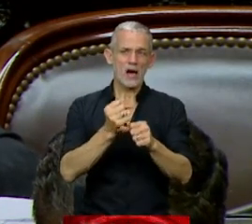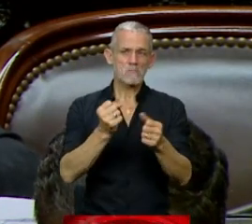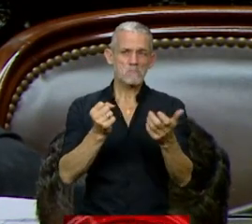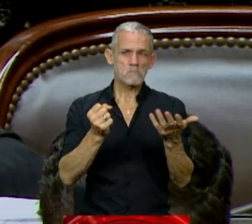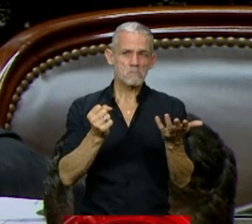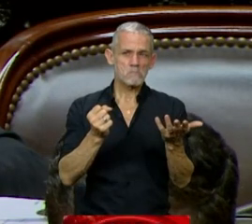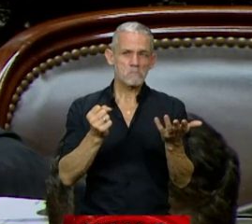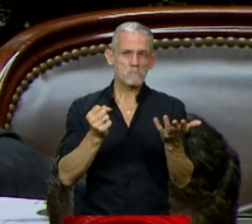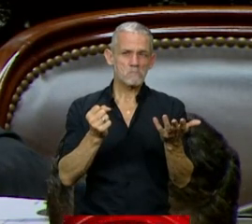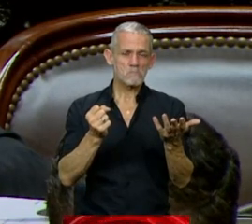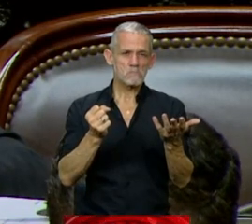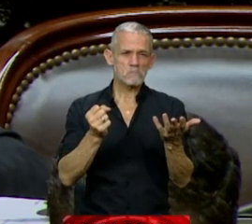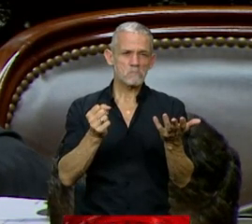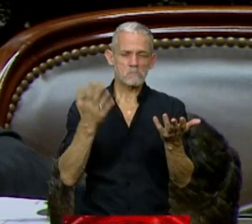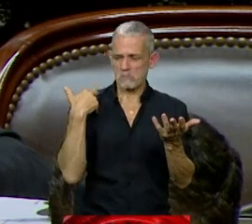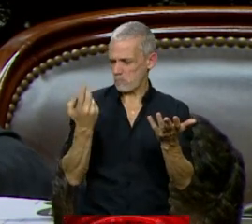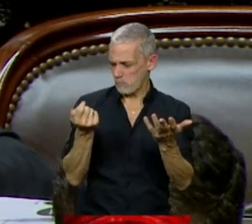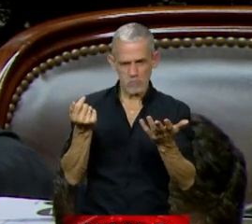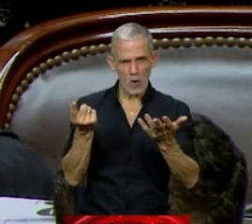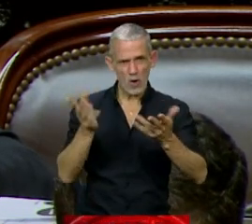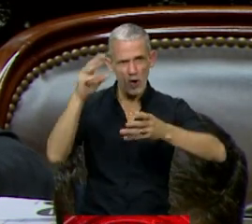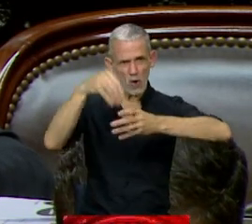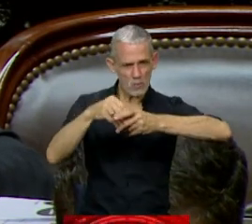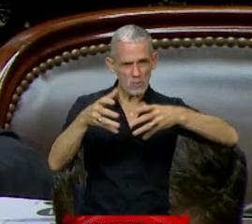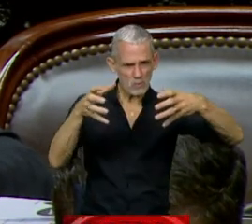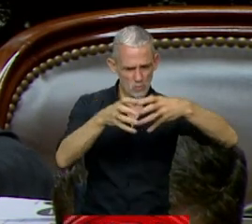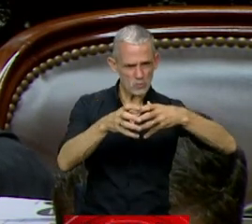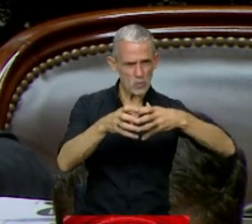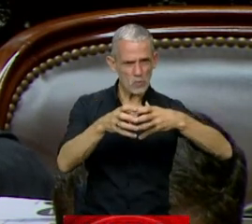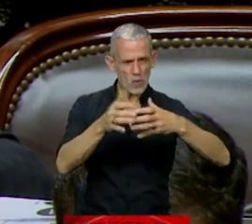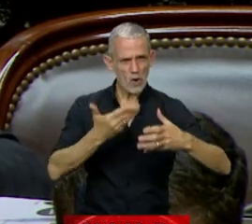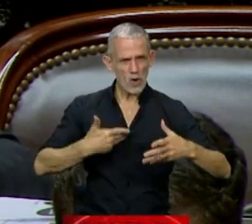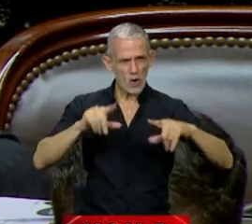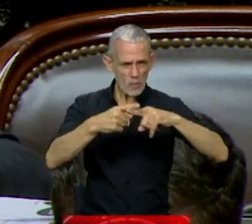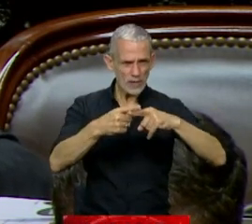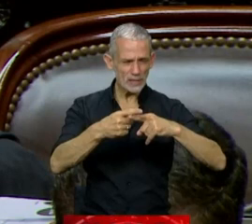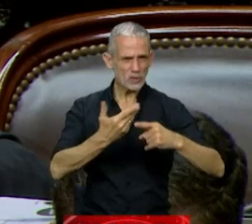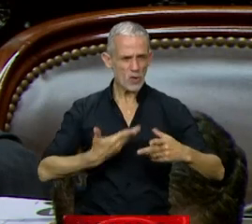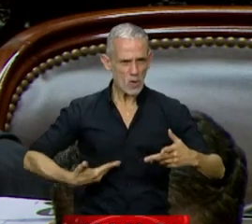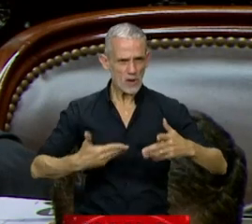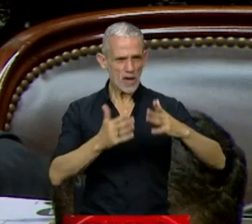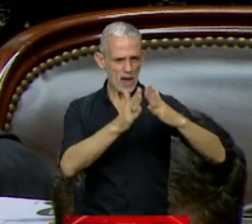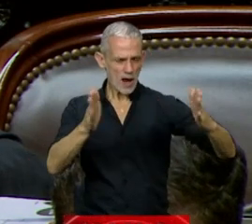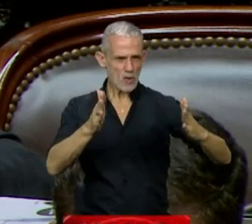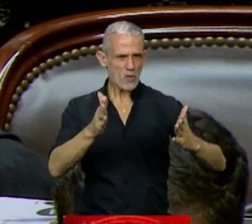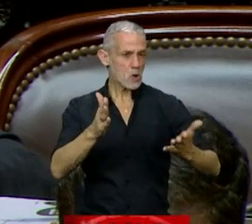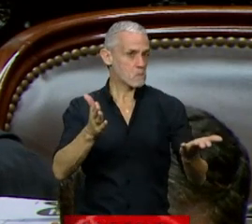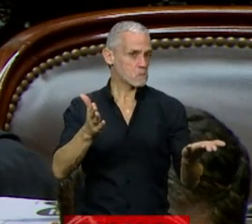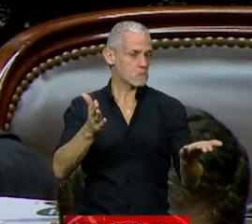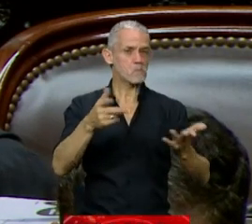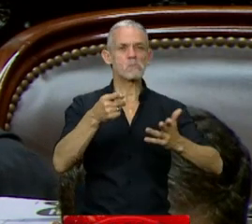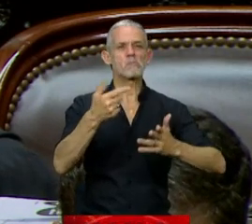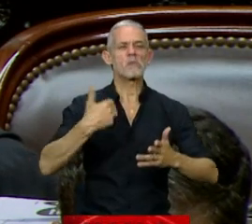muy poco participaron de una gestión, fueron copartícipes de una gestión que recibió a la